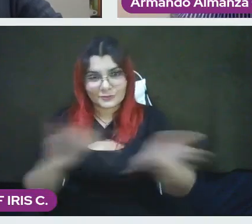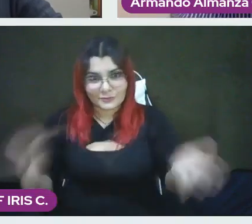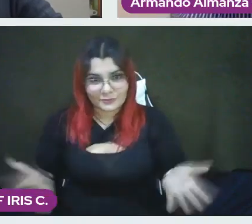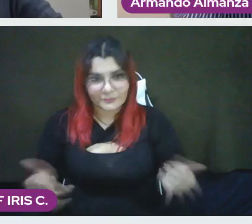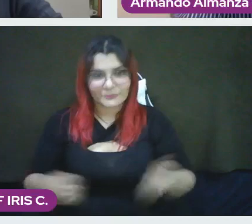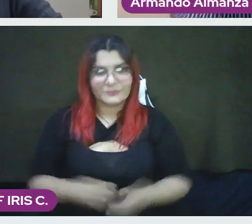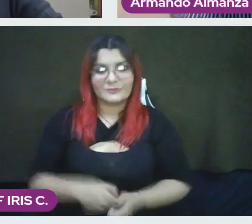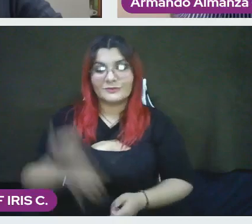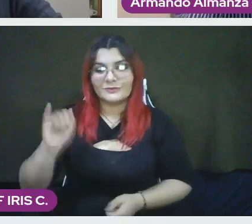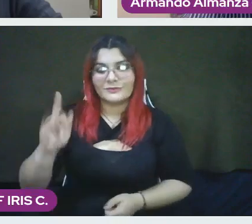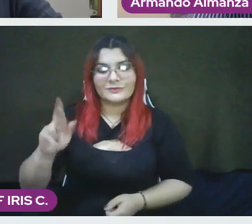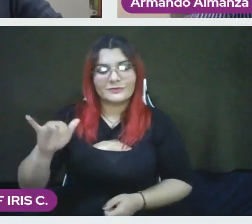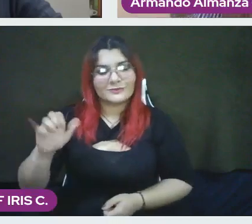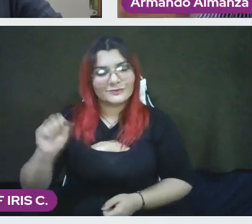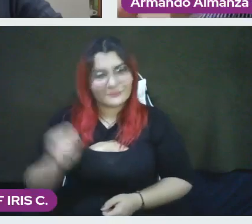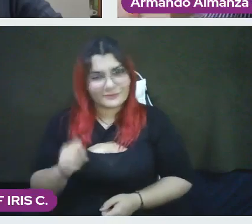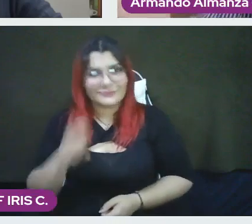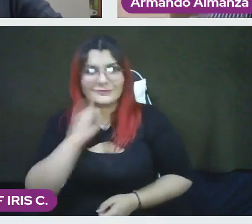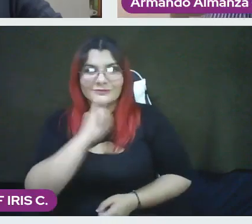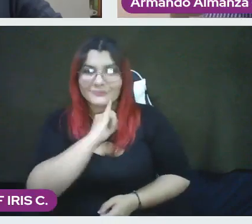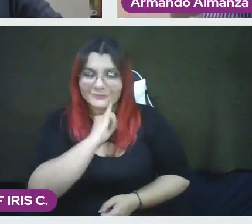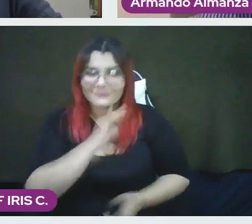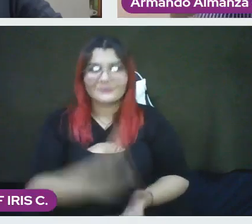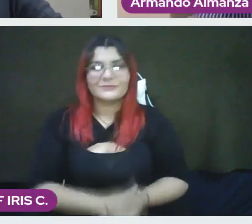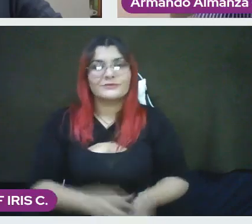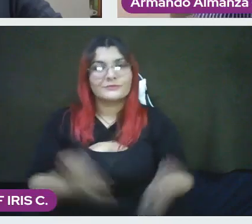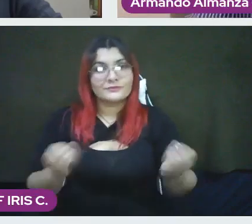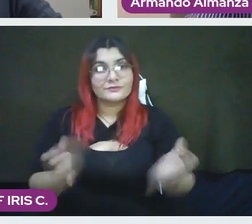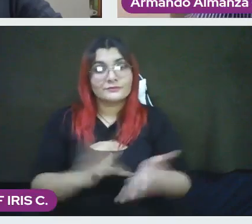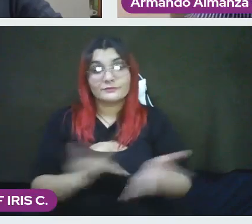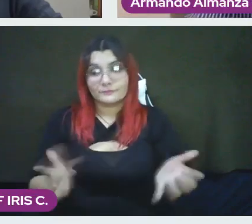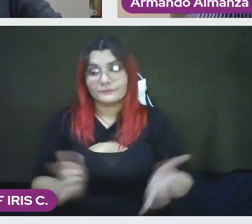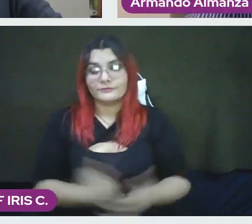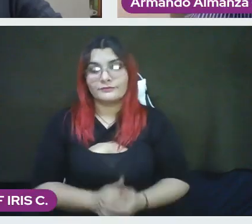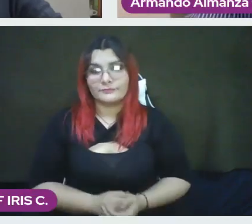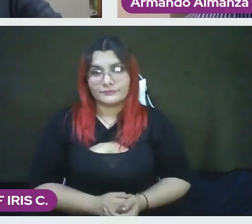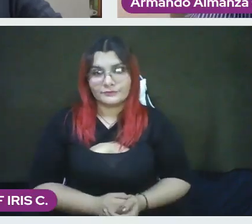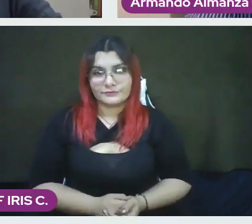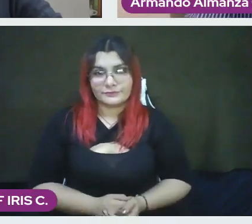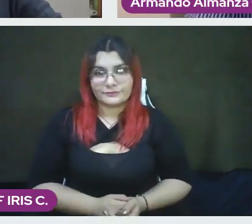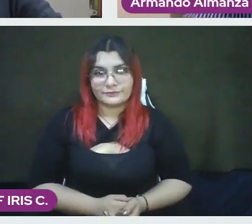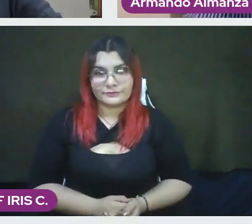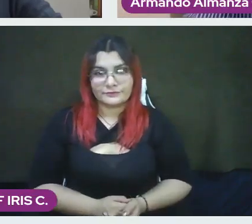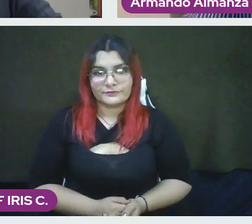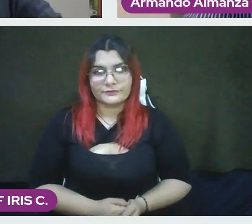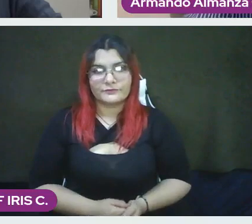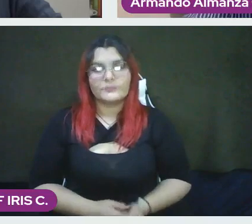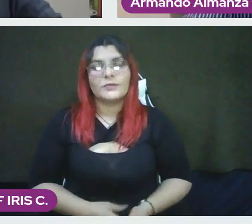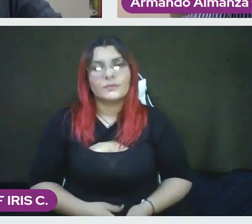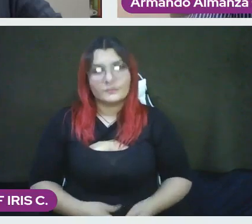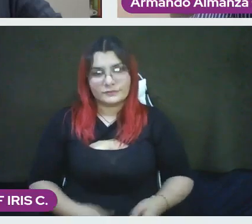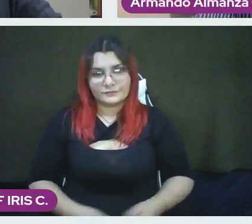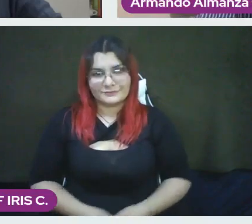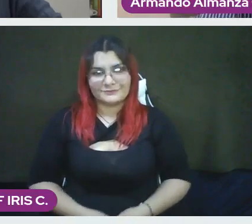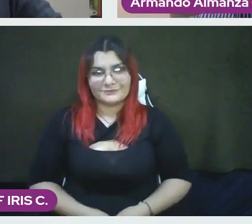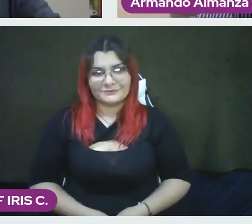magistrada Mercado, y ojalá y aprendamos mucho de esta generosidad de la magistrada.